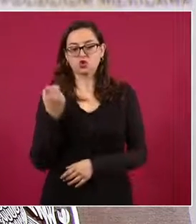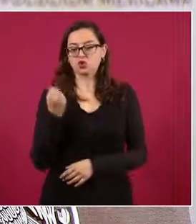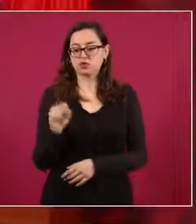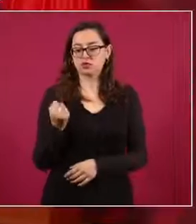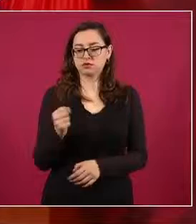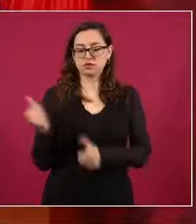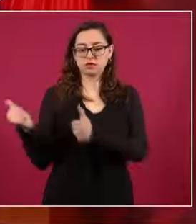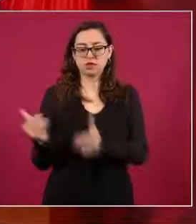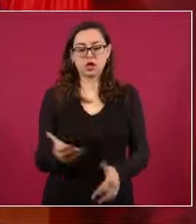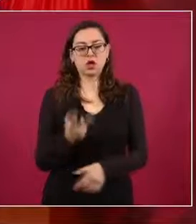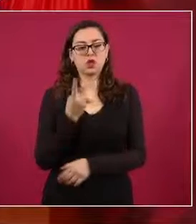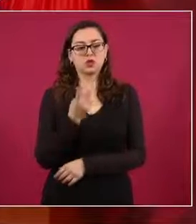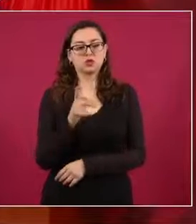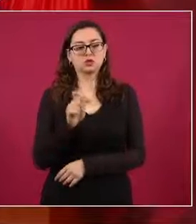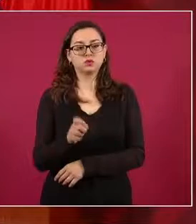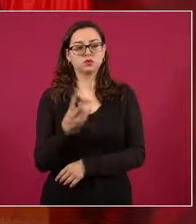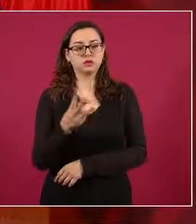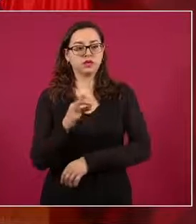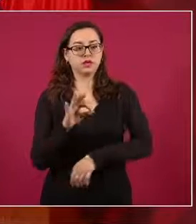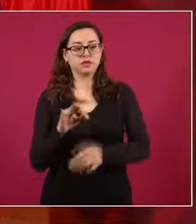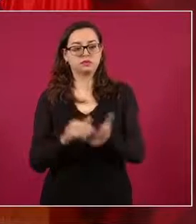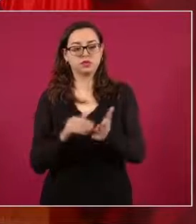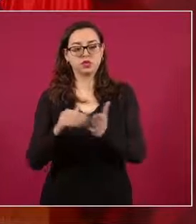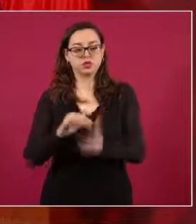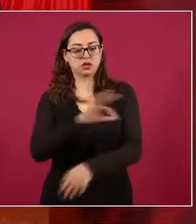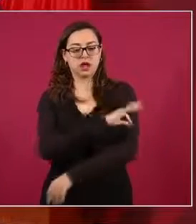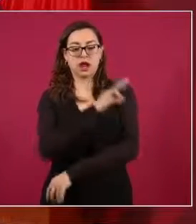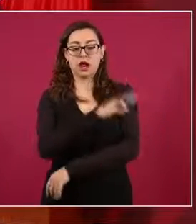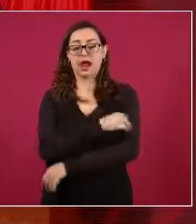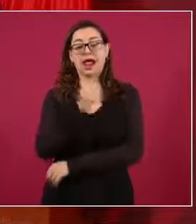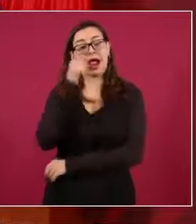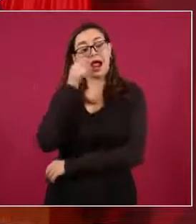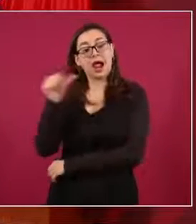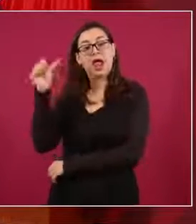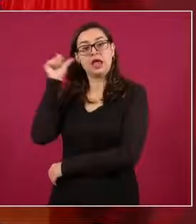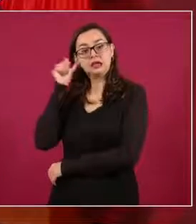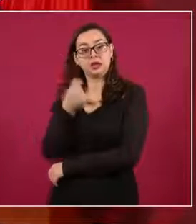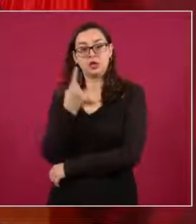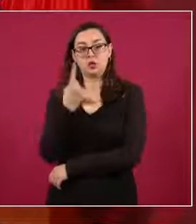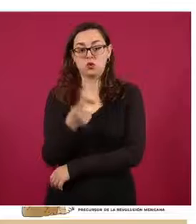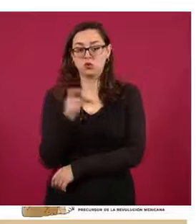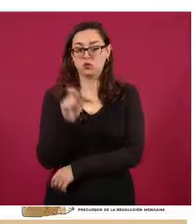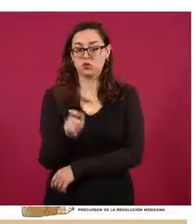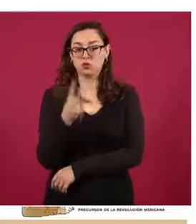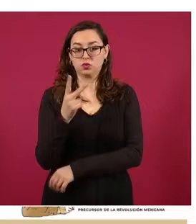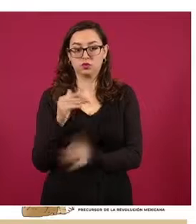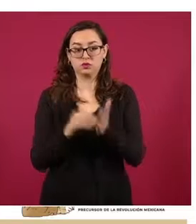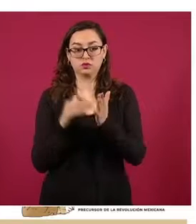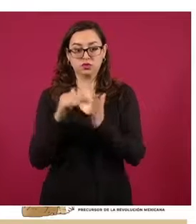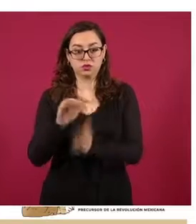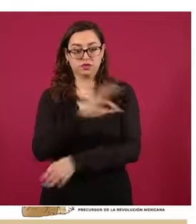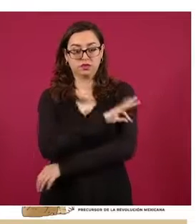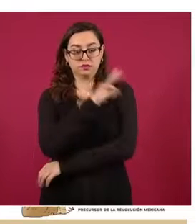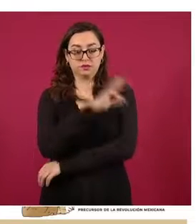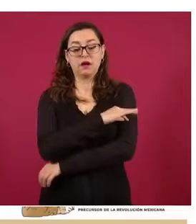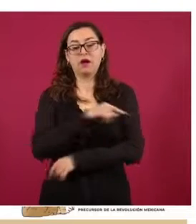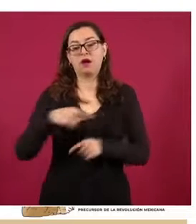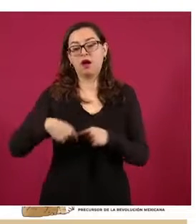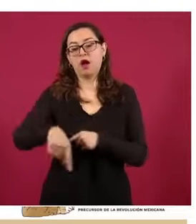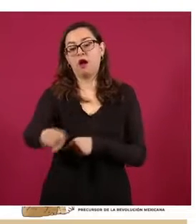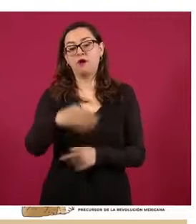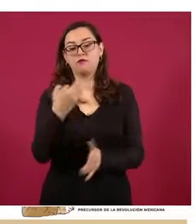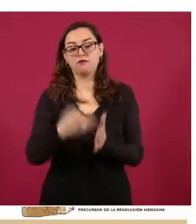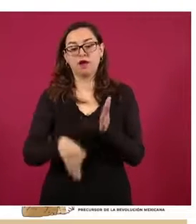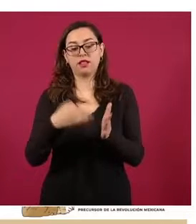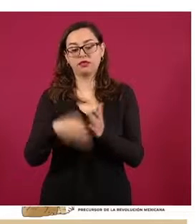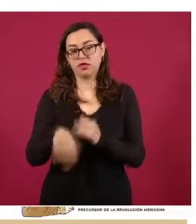2.3 millones de dosis, ayer lunes 12 de septiembre 1.2 millones de dosis, y quedan por recibirse en